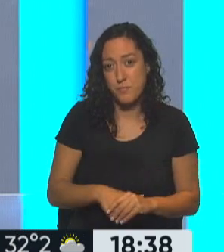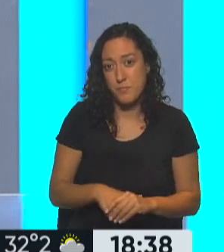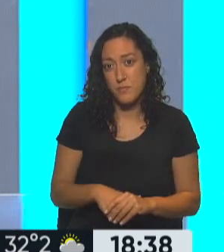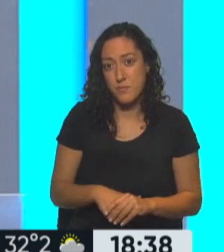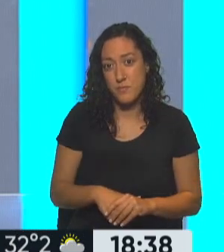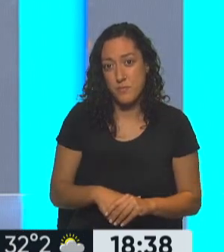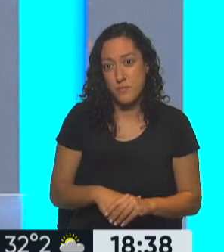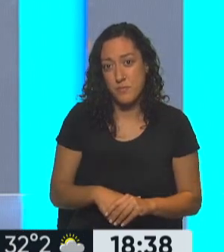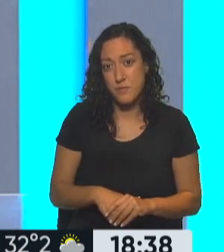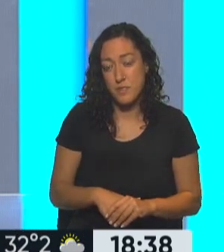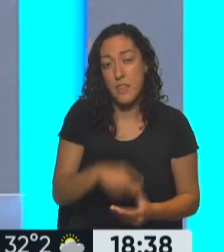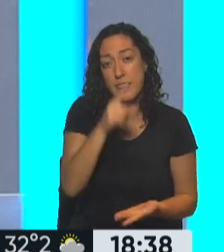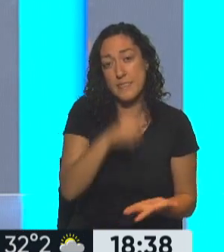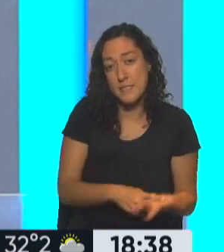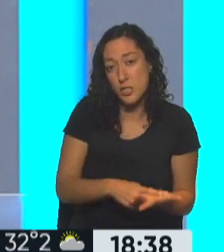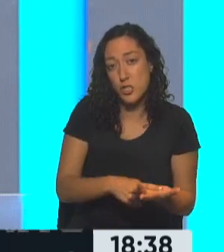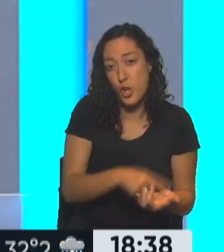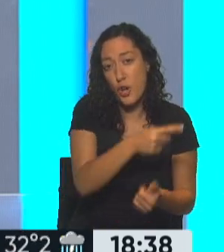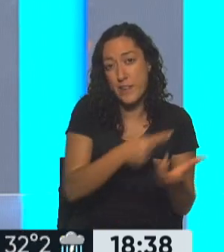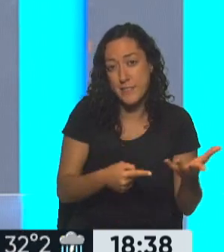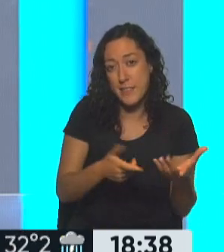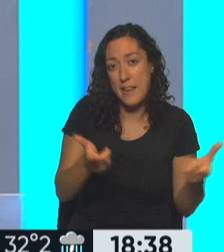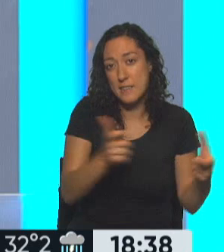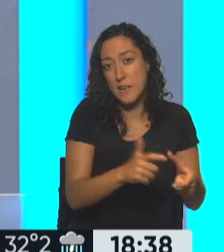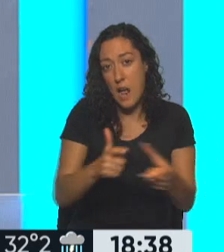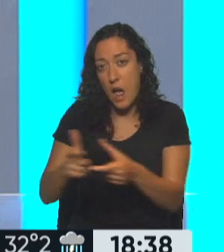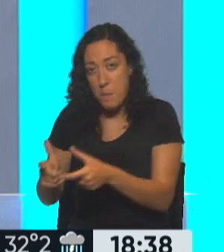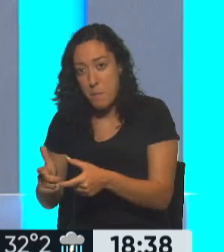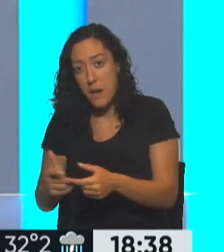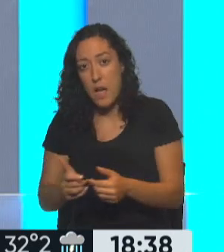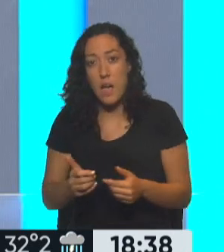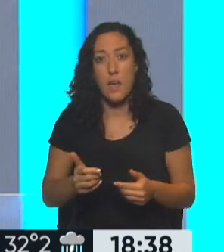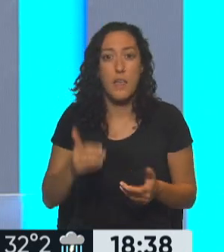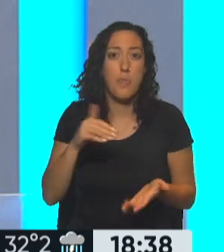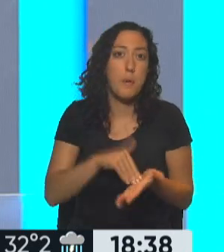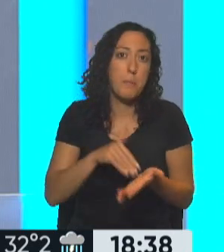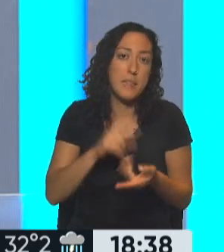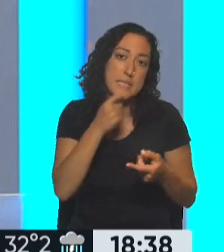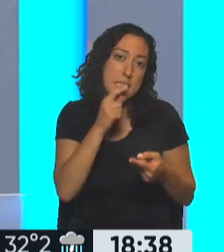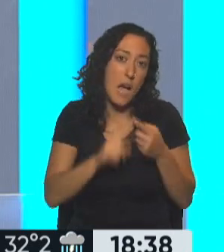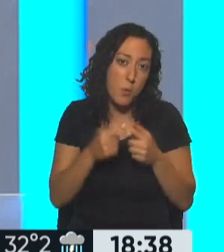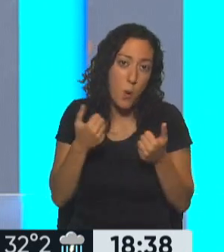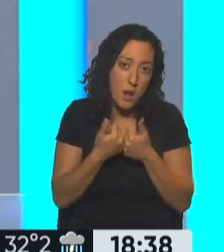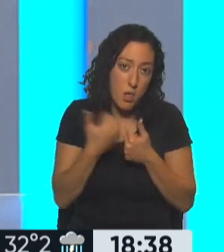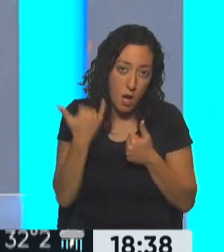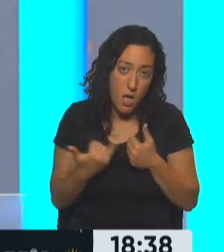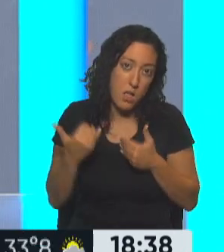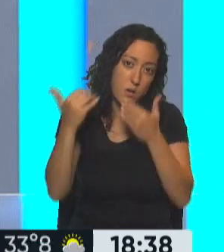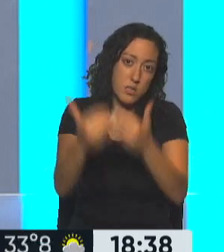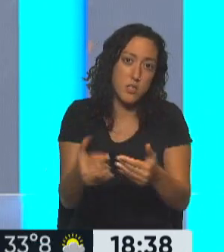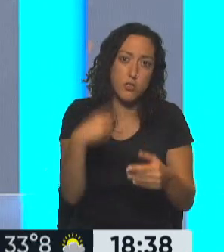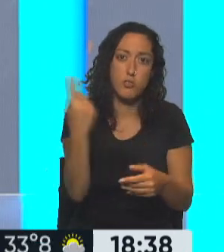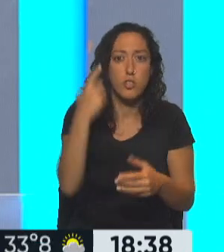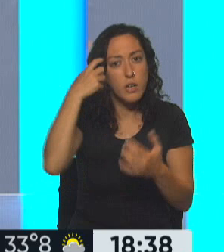algunas determinadas decisiones de las cámaras que se pueden avanzar cuando hay consenso. Y nosotros siempre llamamos a una reflexión que es